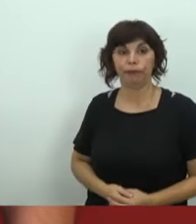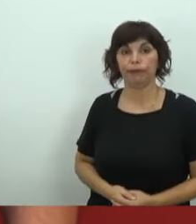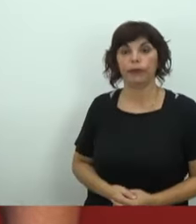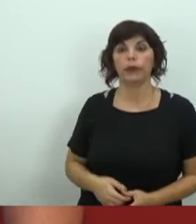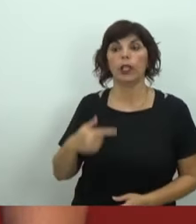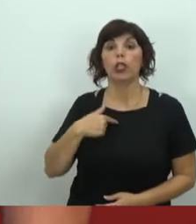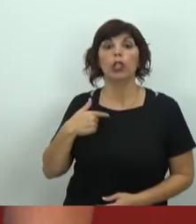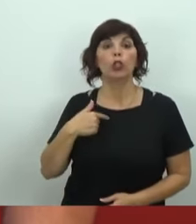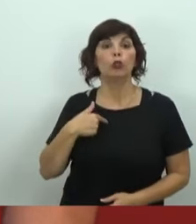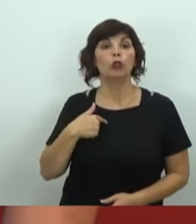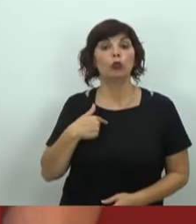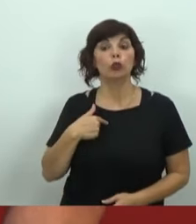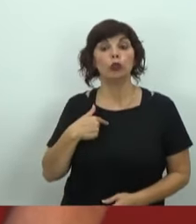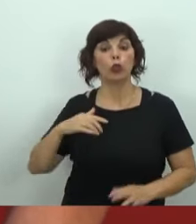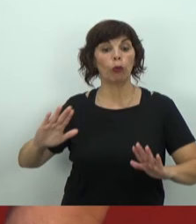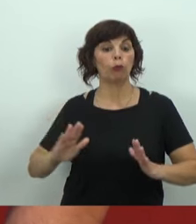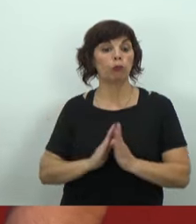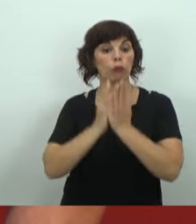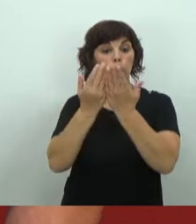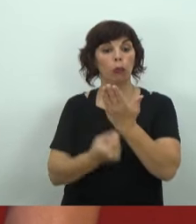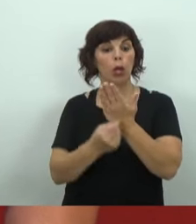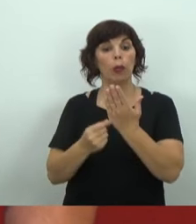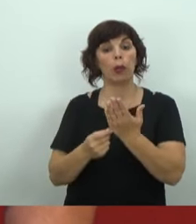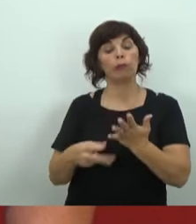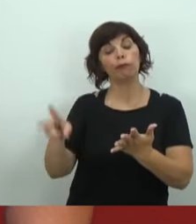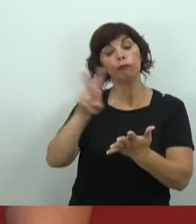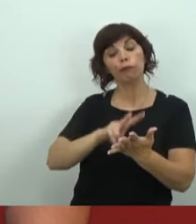yo abrí mi Biblia y empecé a leer Primera Carta de Juan.